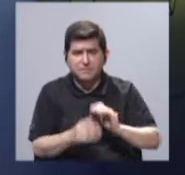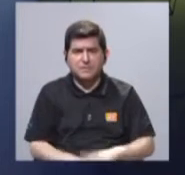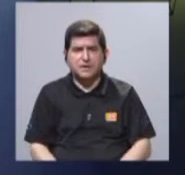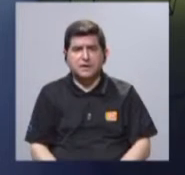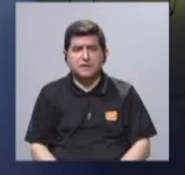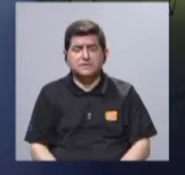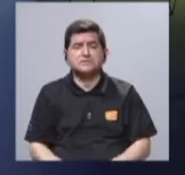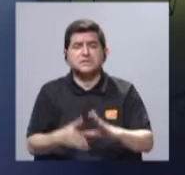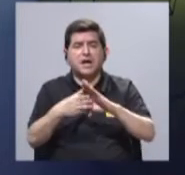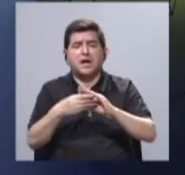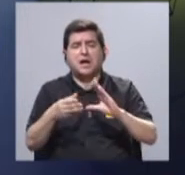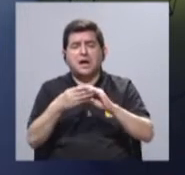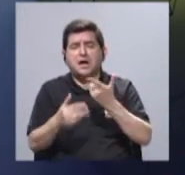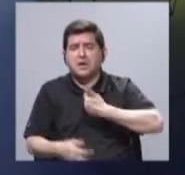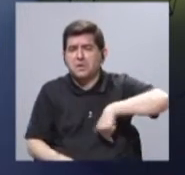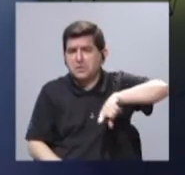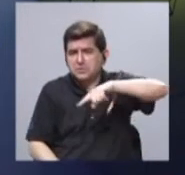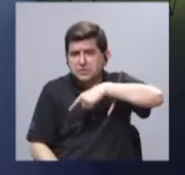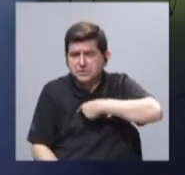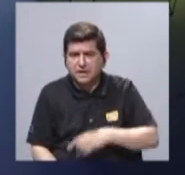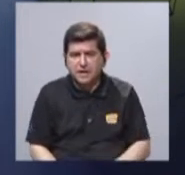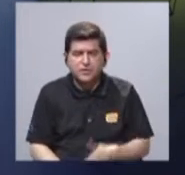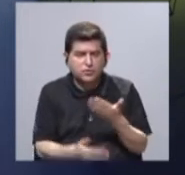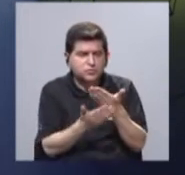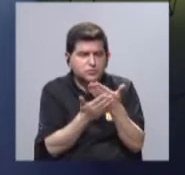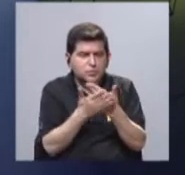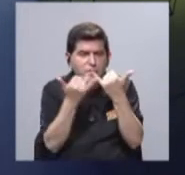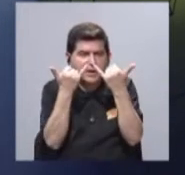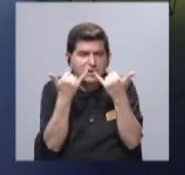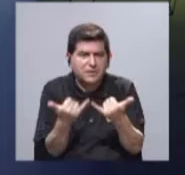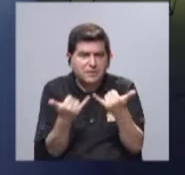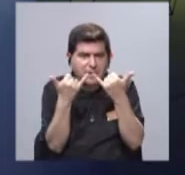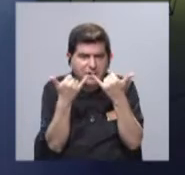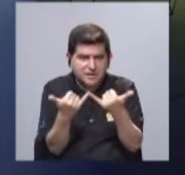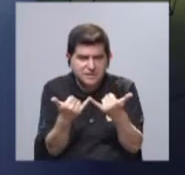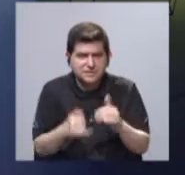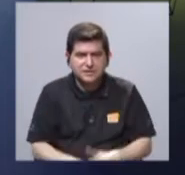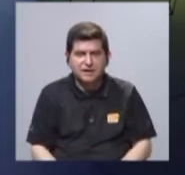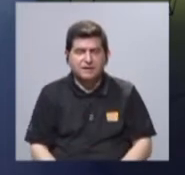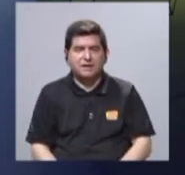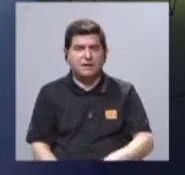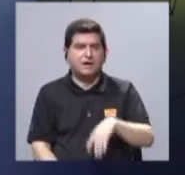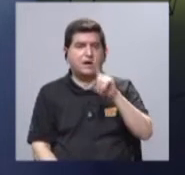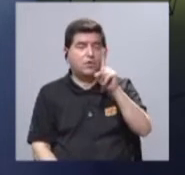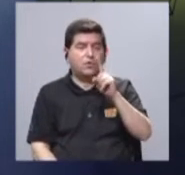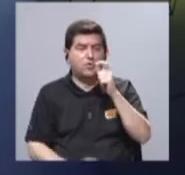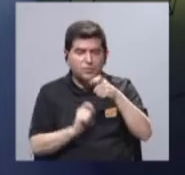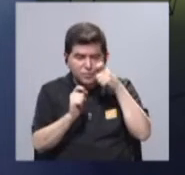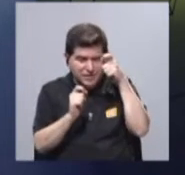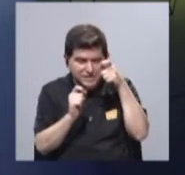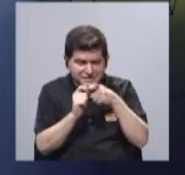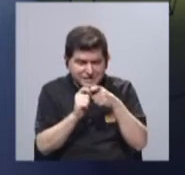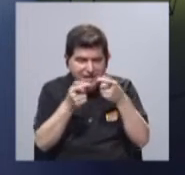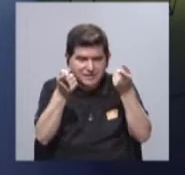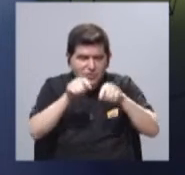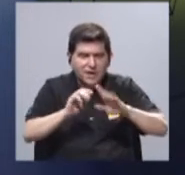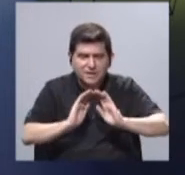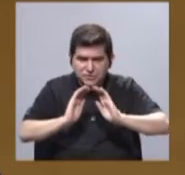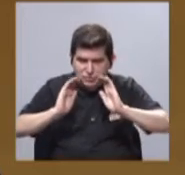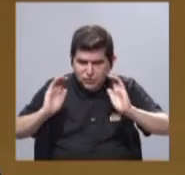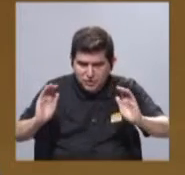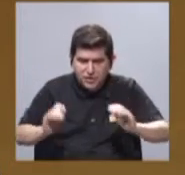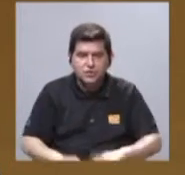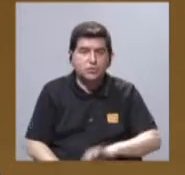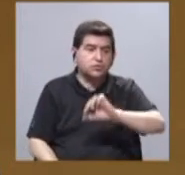biología es así pero una farmacéutica nos ha contado que